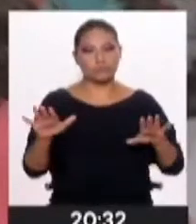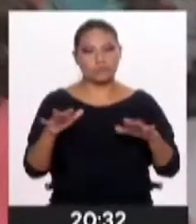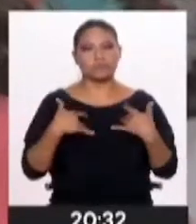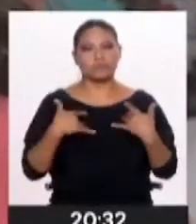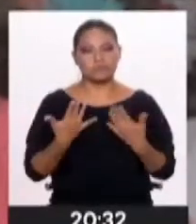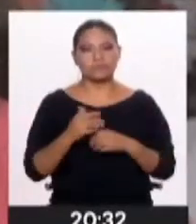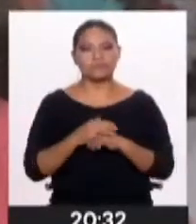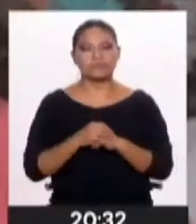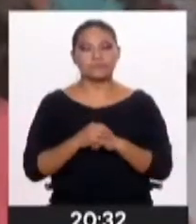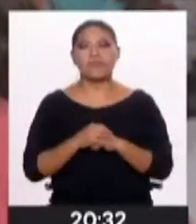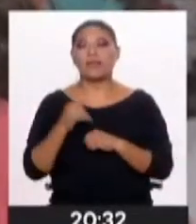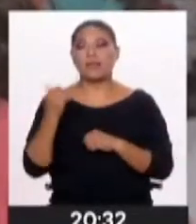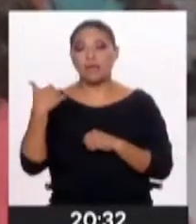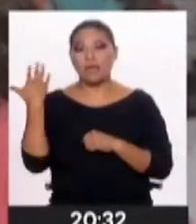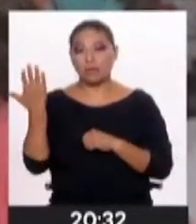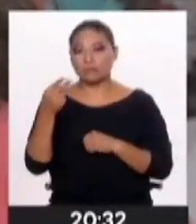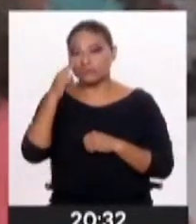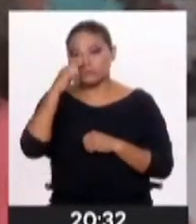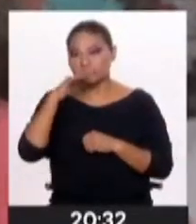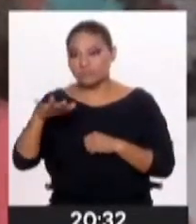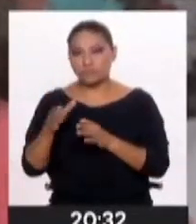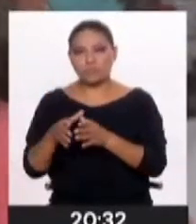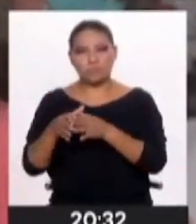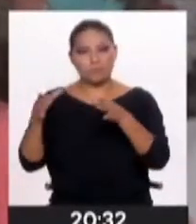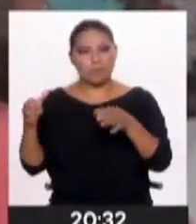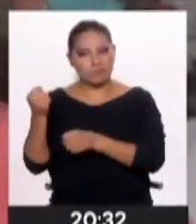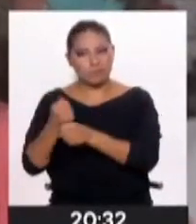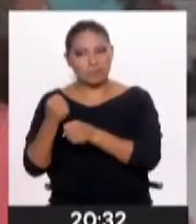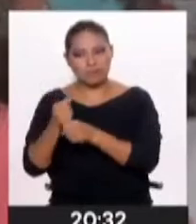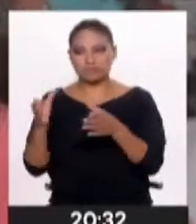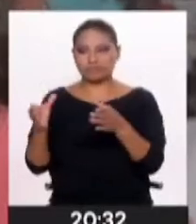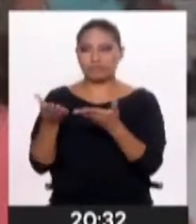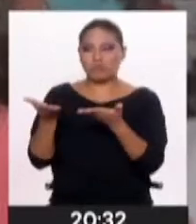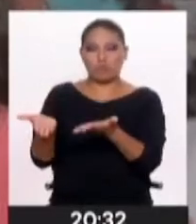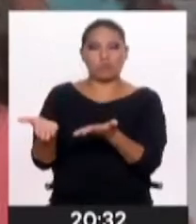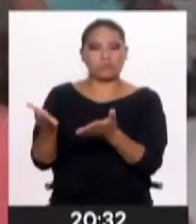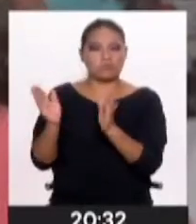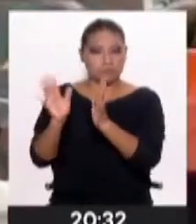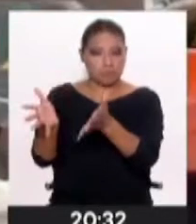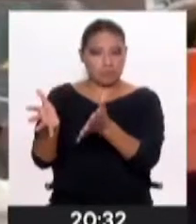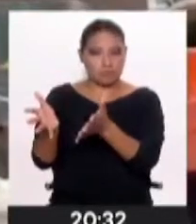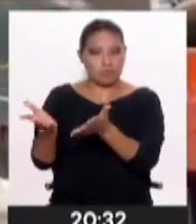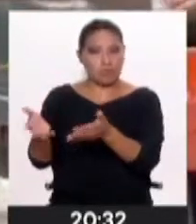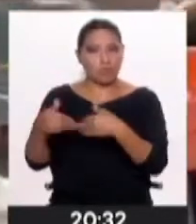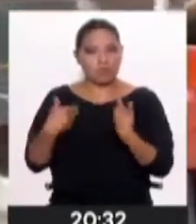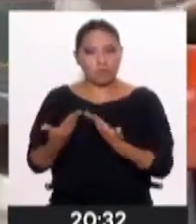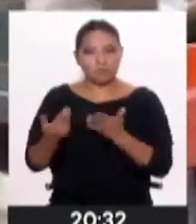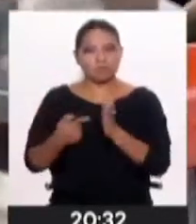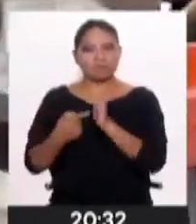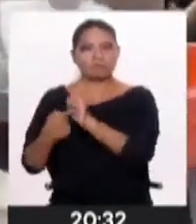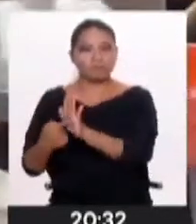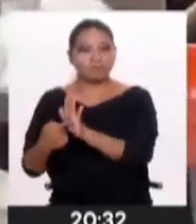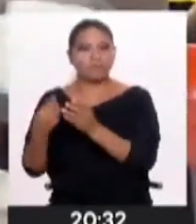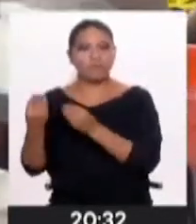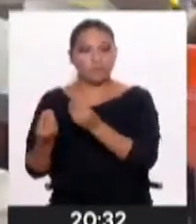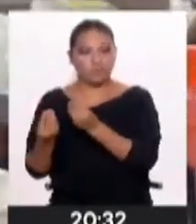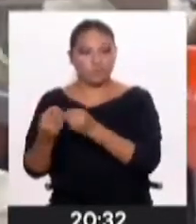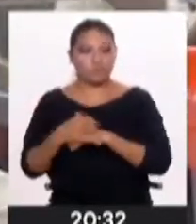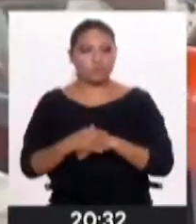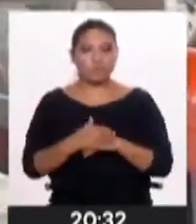en las calles que hay más niños que trabajan. ¿Qué alternativas, qué propuestas se les está dando? ¿Pero qué establece